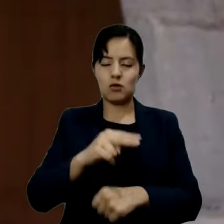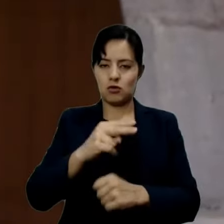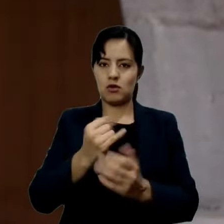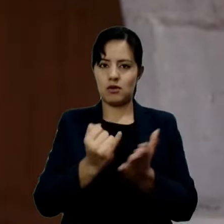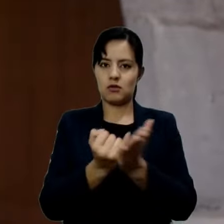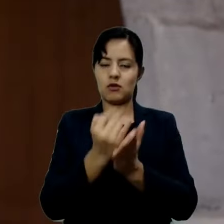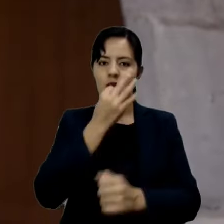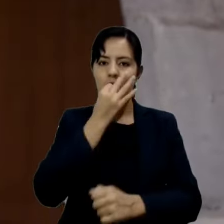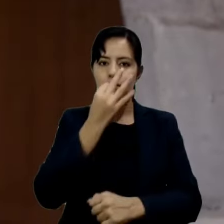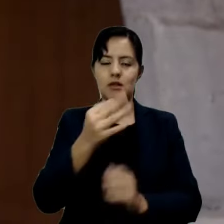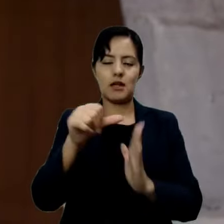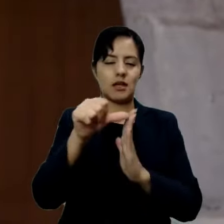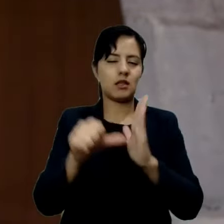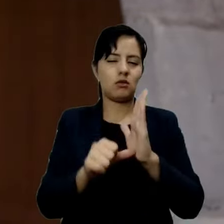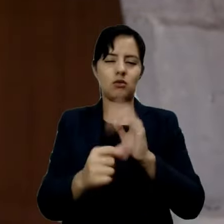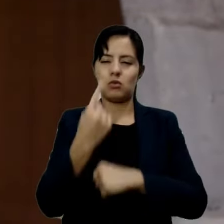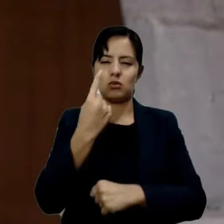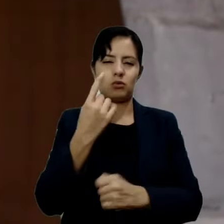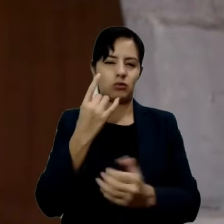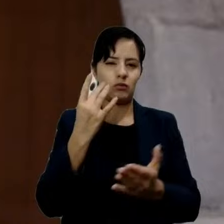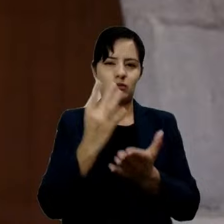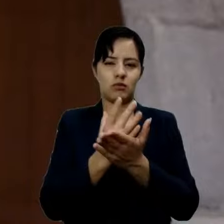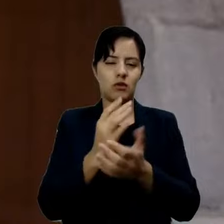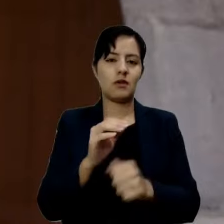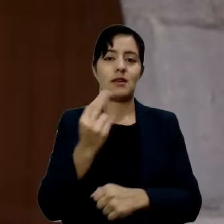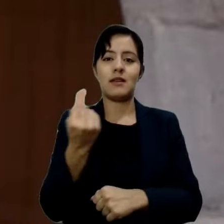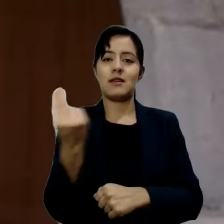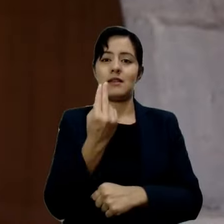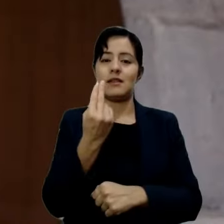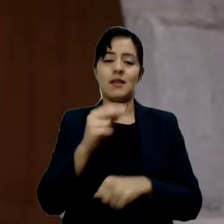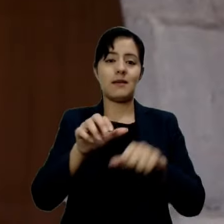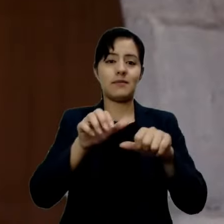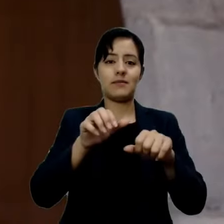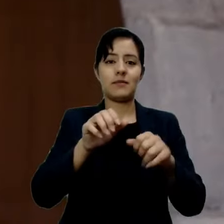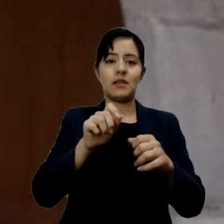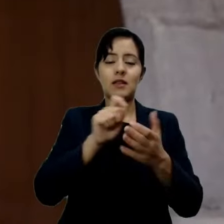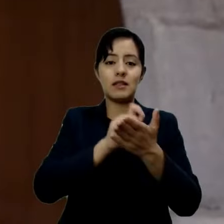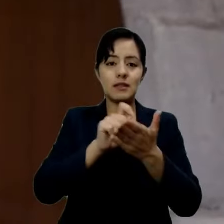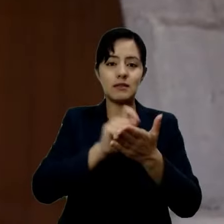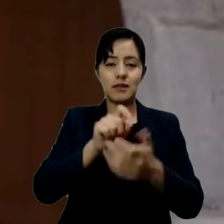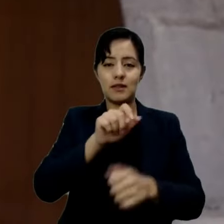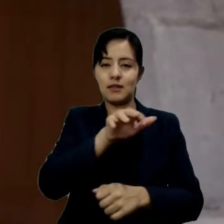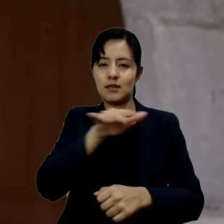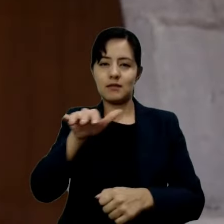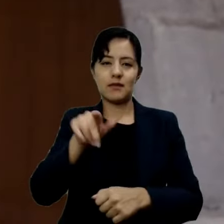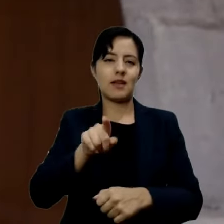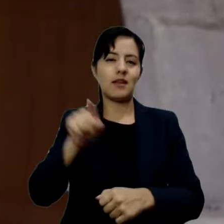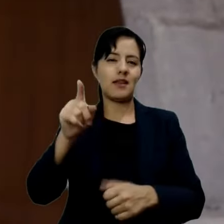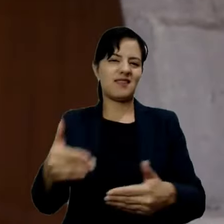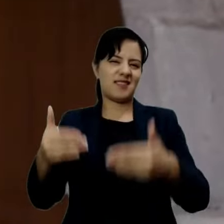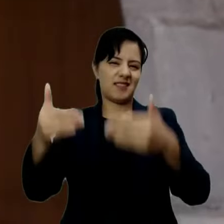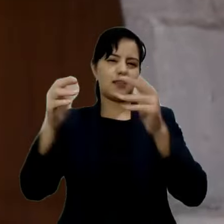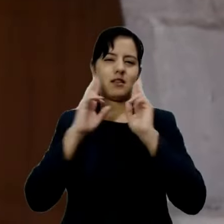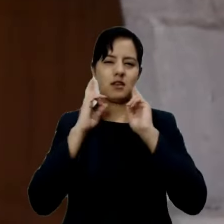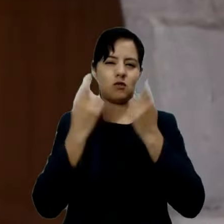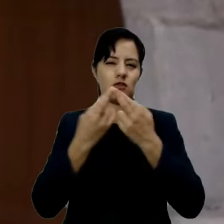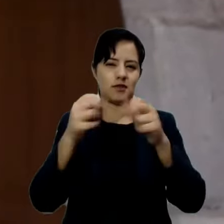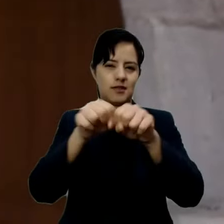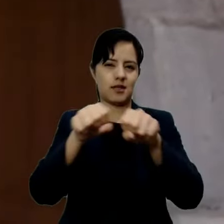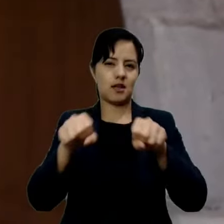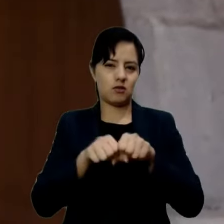artículo único inscríbase con letras doradas en el muro de honor del salón de sesiones José María Morelos y